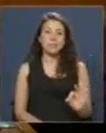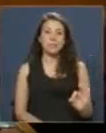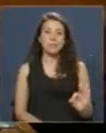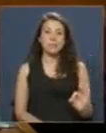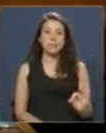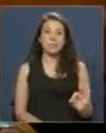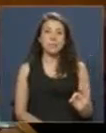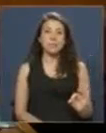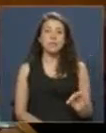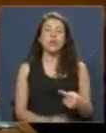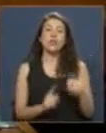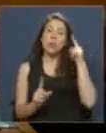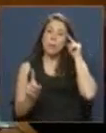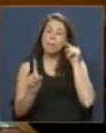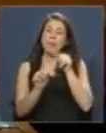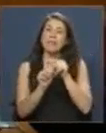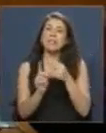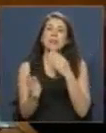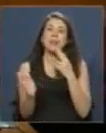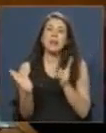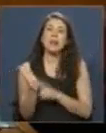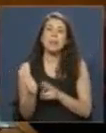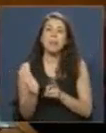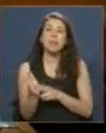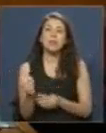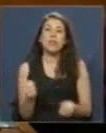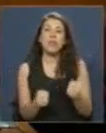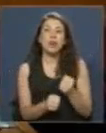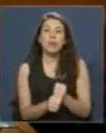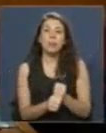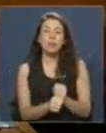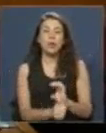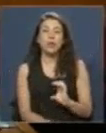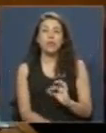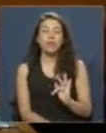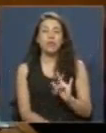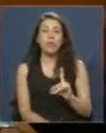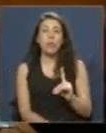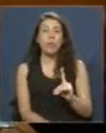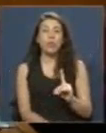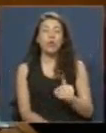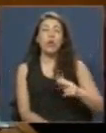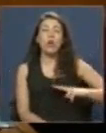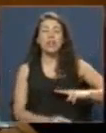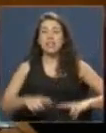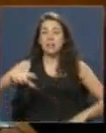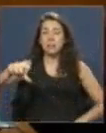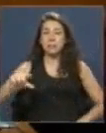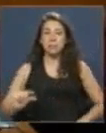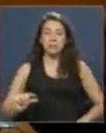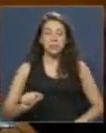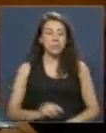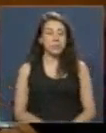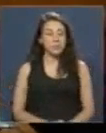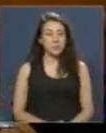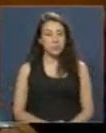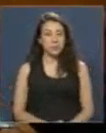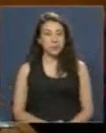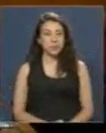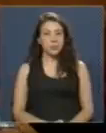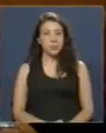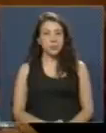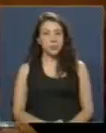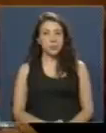super preferencia y con el impuesto sustitutivo al PUT con tasas ínfimas. En conclusión, señor